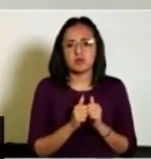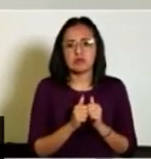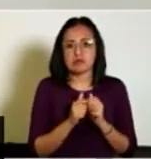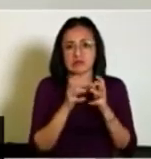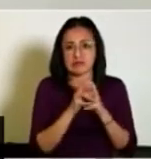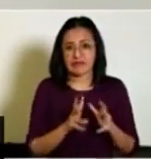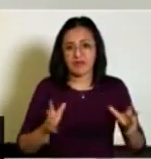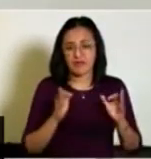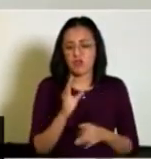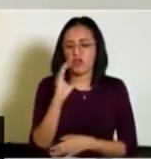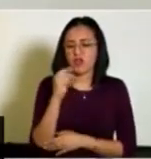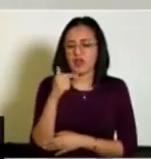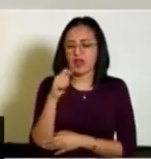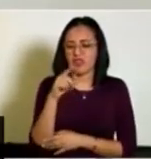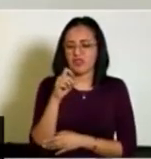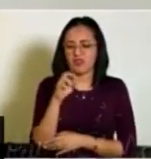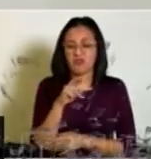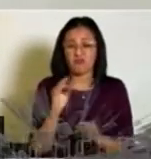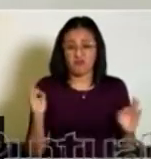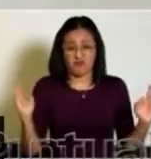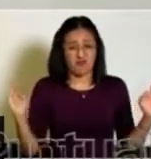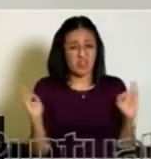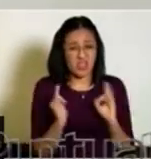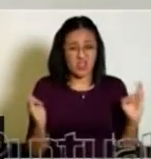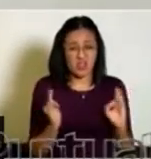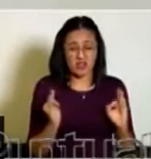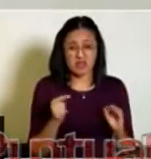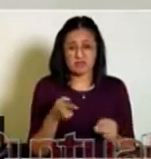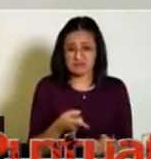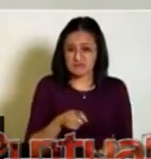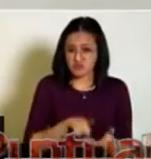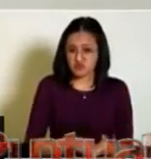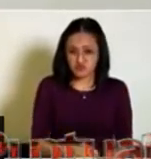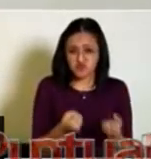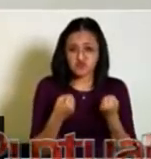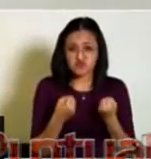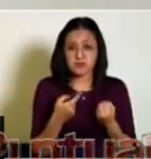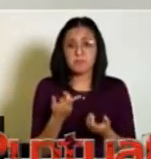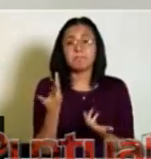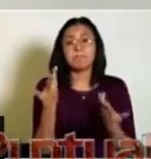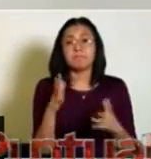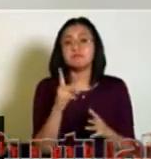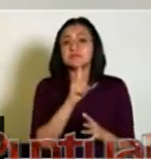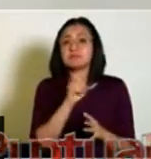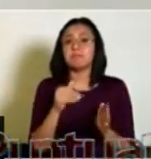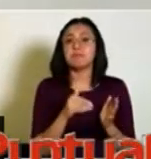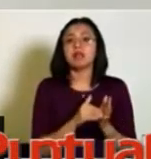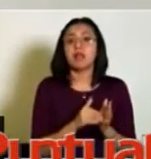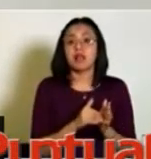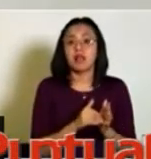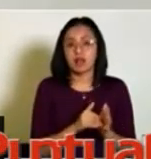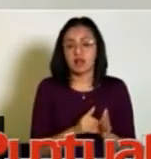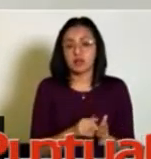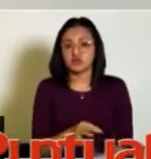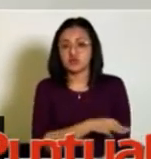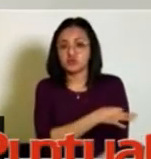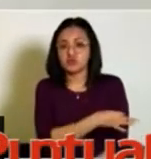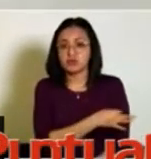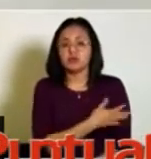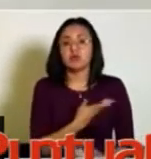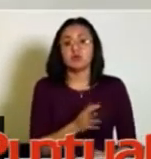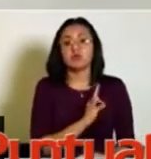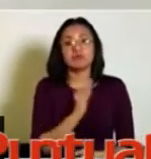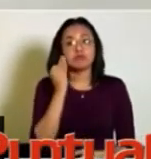ultracongeladores con los cuales podemos almacenar aproximadamente 100.000 vacunas y nos